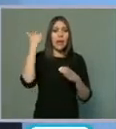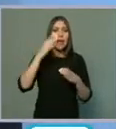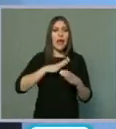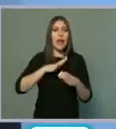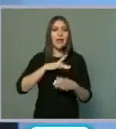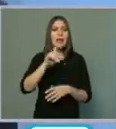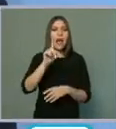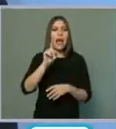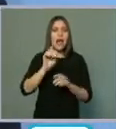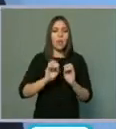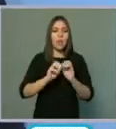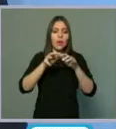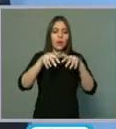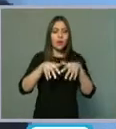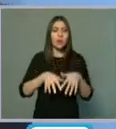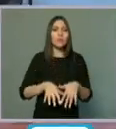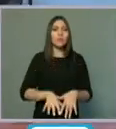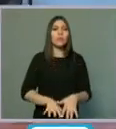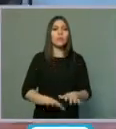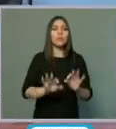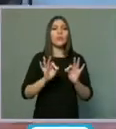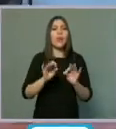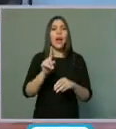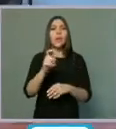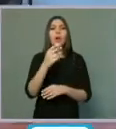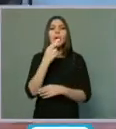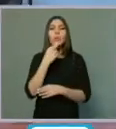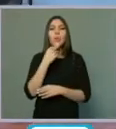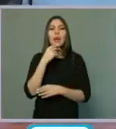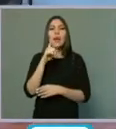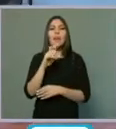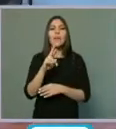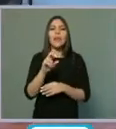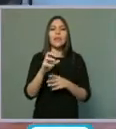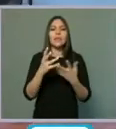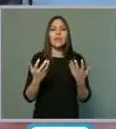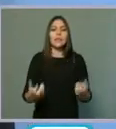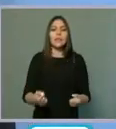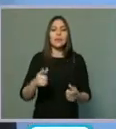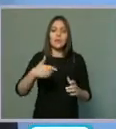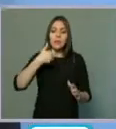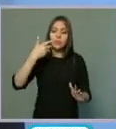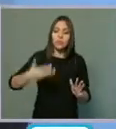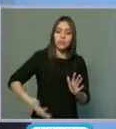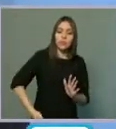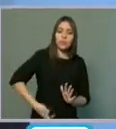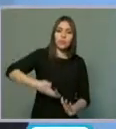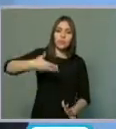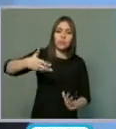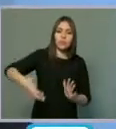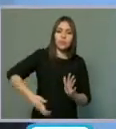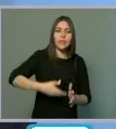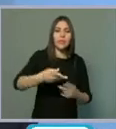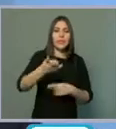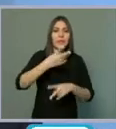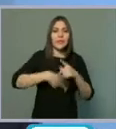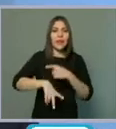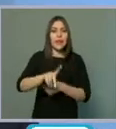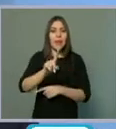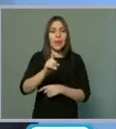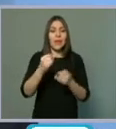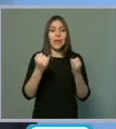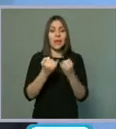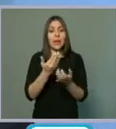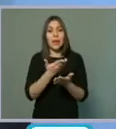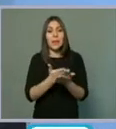agua dulce, en la cual cavaron ahí para sacar agua los antiguos pobladores, pero también es un lugar